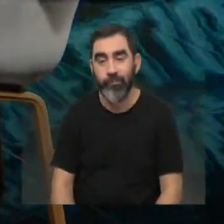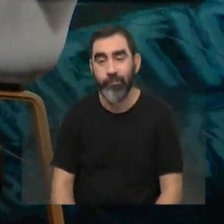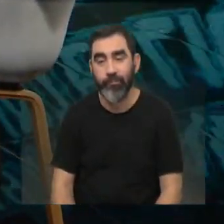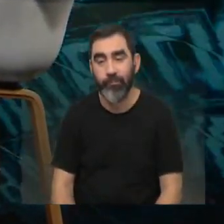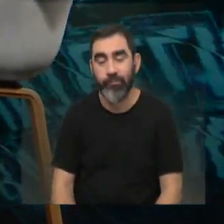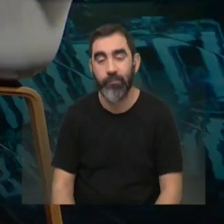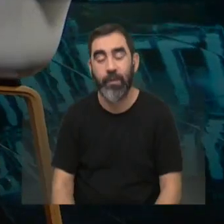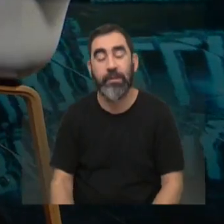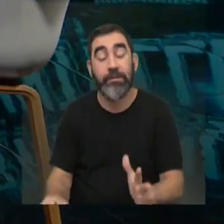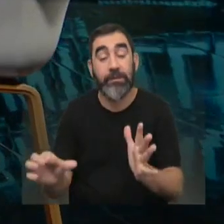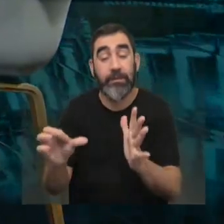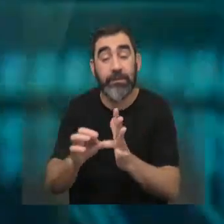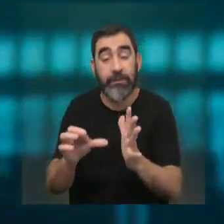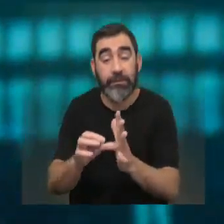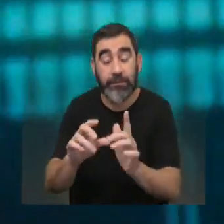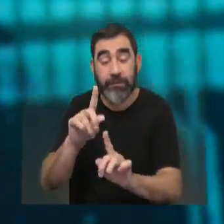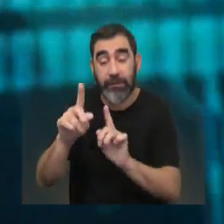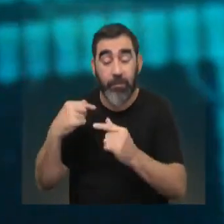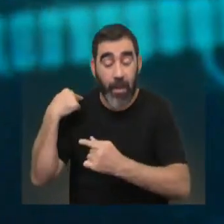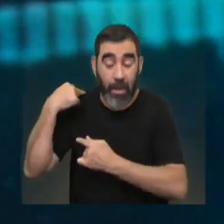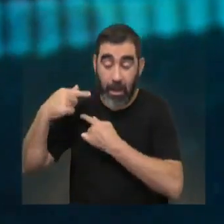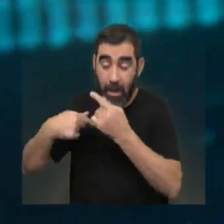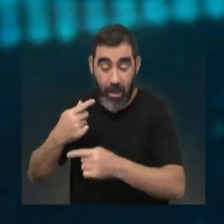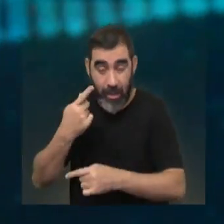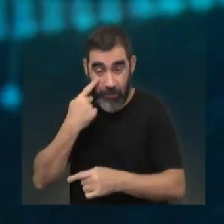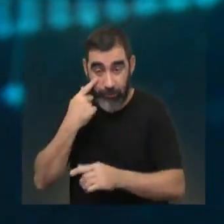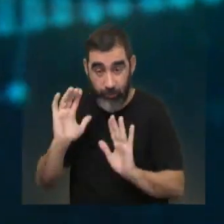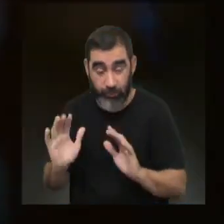muchos de los sistemas críticos clásicos que conocemos